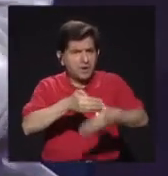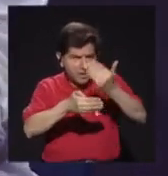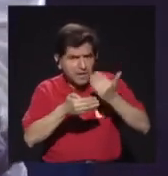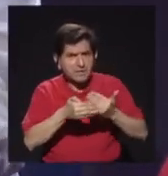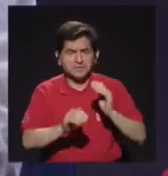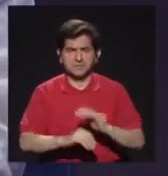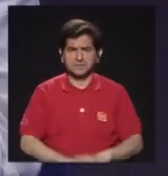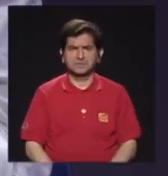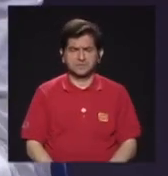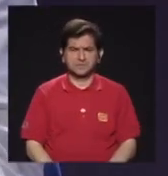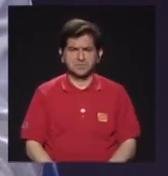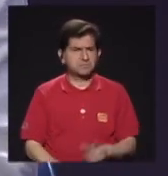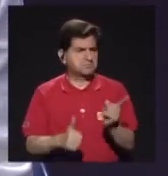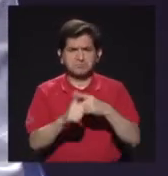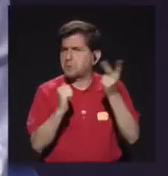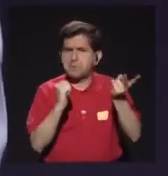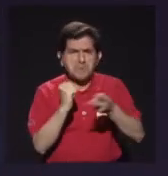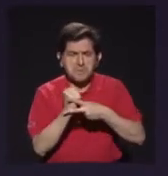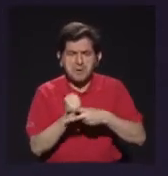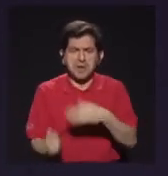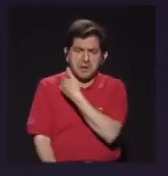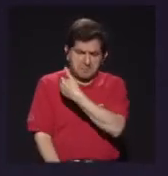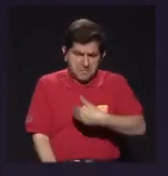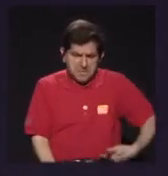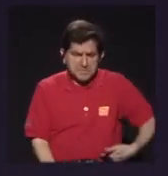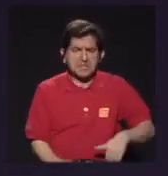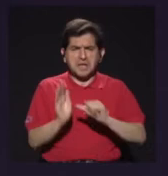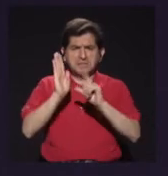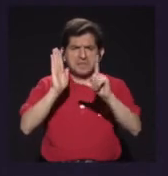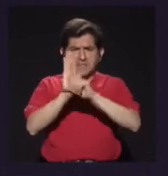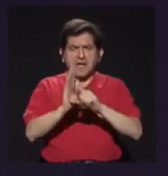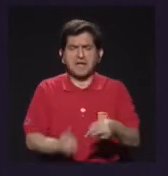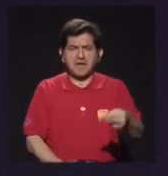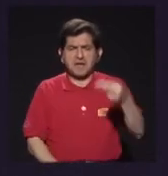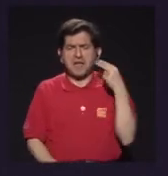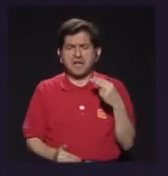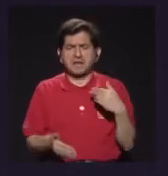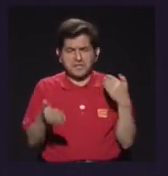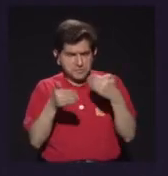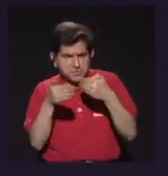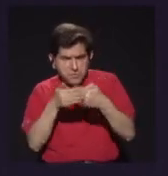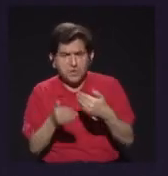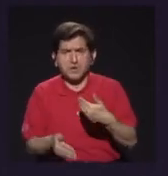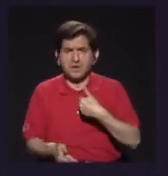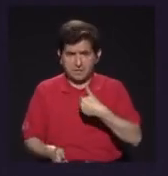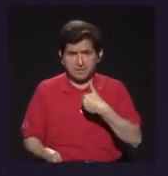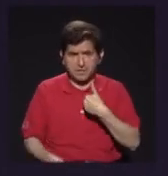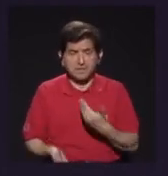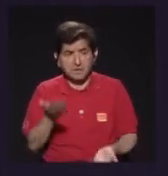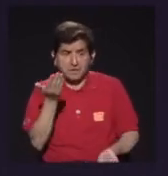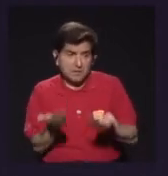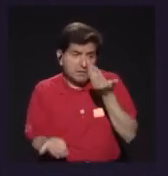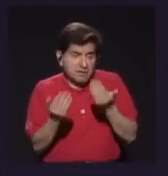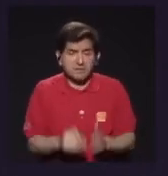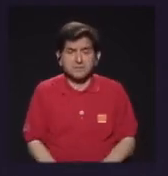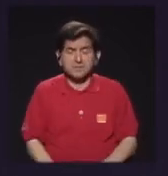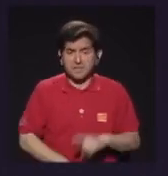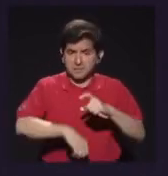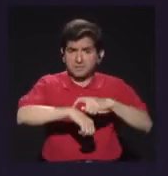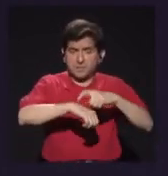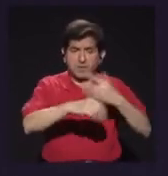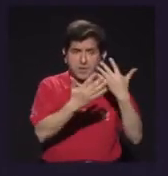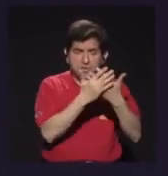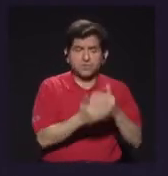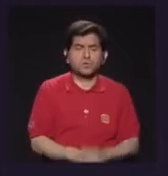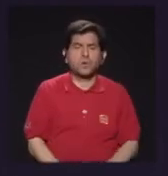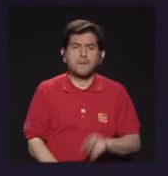no es la primera persona que llega a la presidencia de la asamblea legislativa en la historia reciente que haya tenido atestados en prisión don